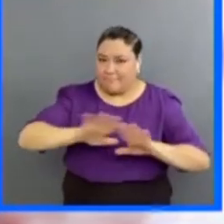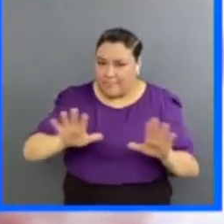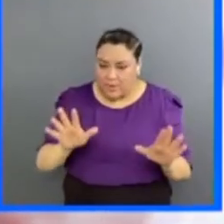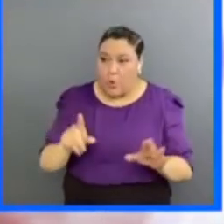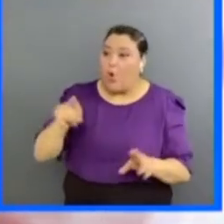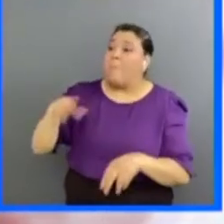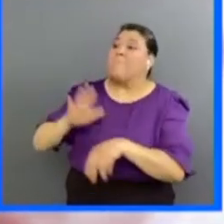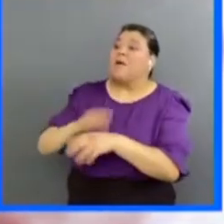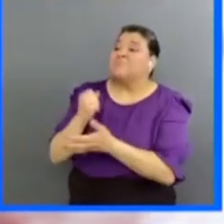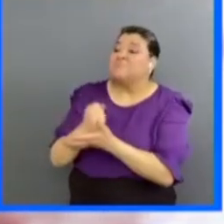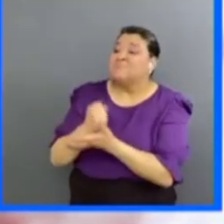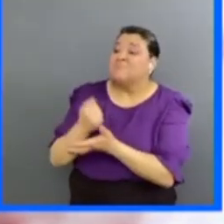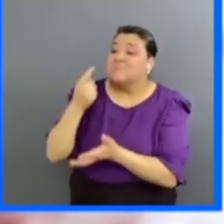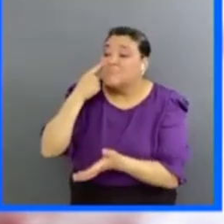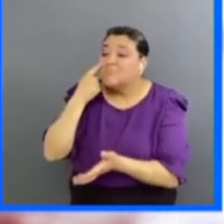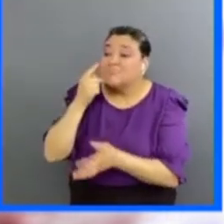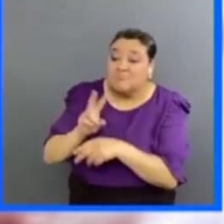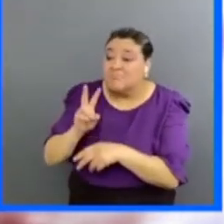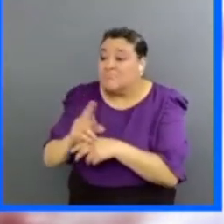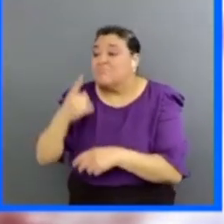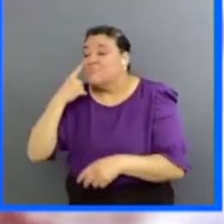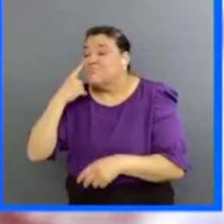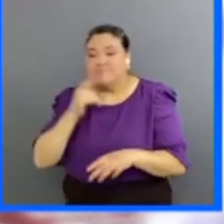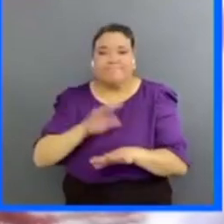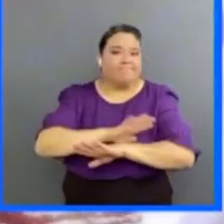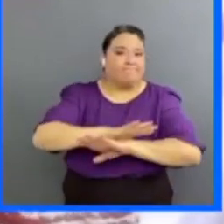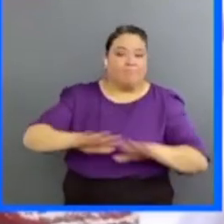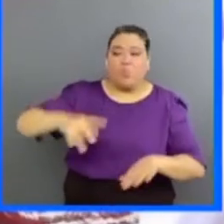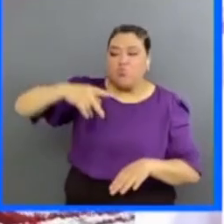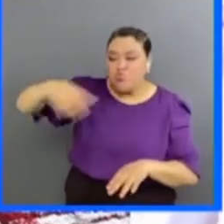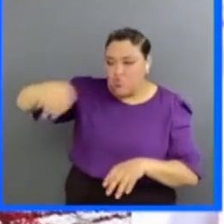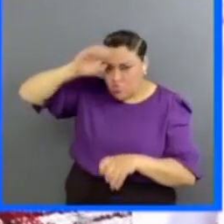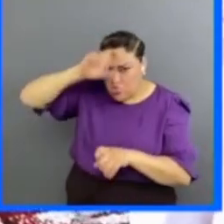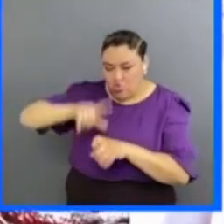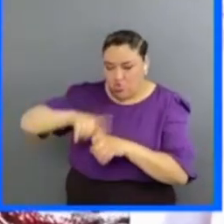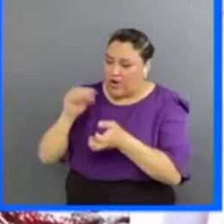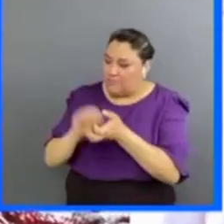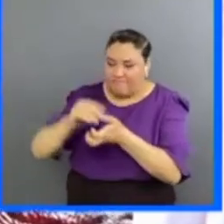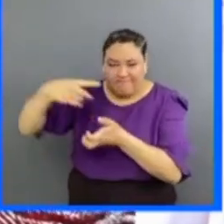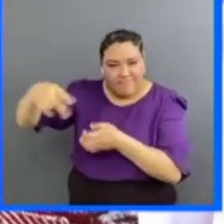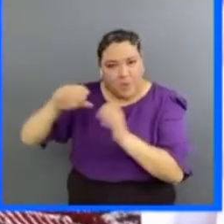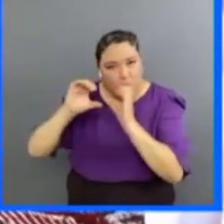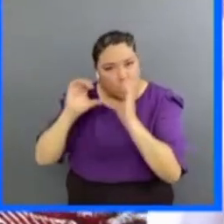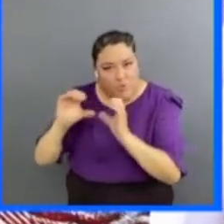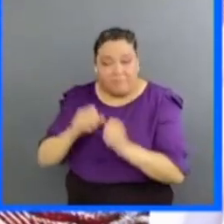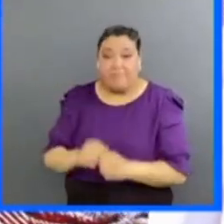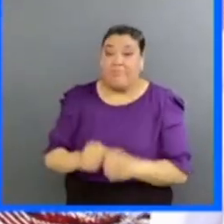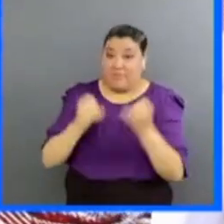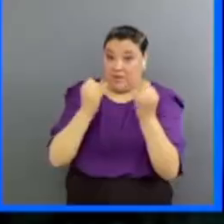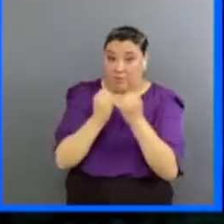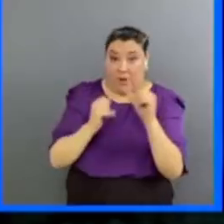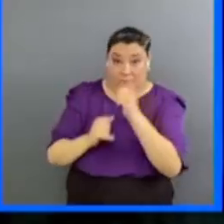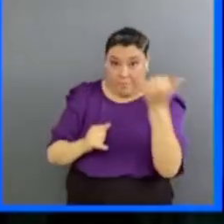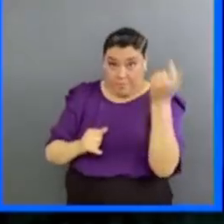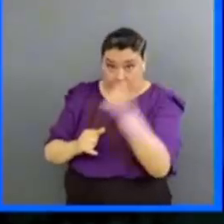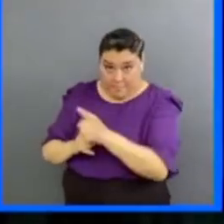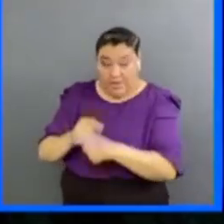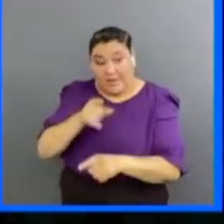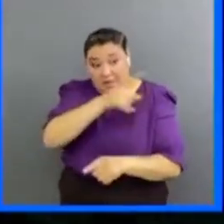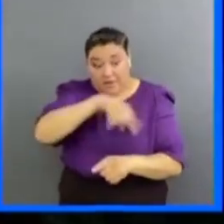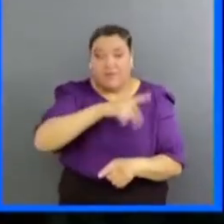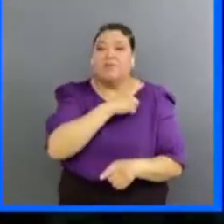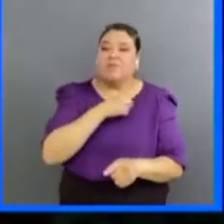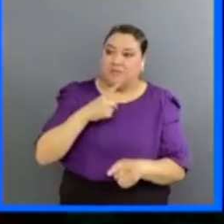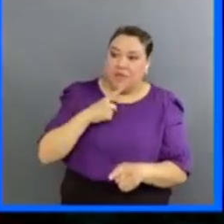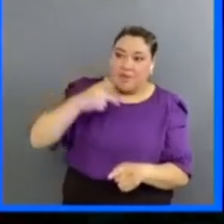o supervisiones ajenas a su cultura de origen. La resolución también dispone que las autoridades reconozcan oficialmente la actividad